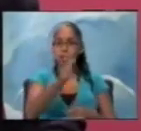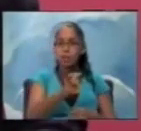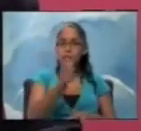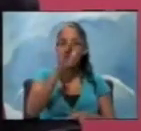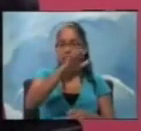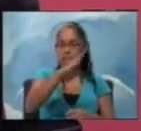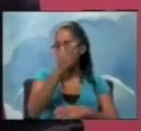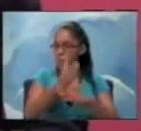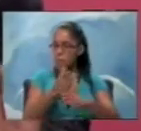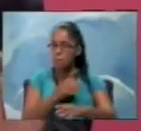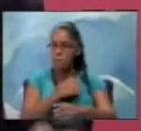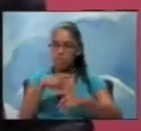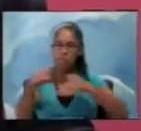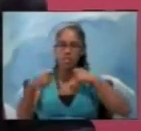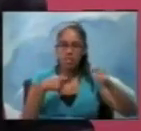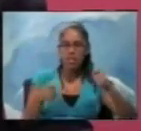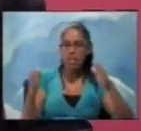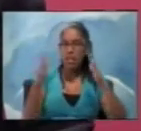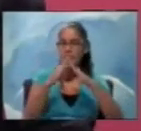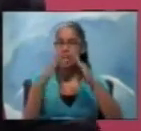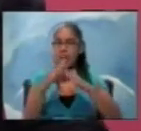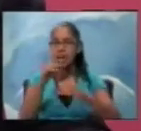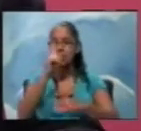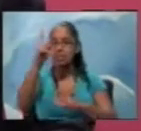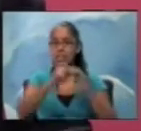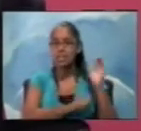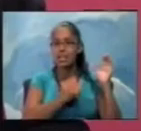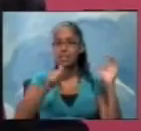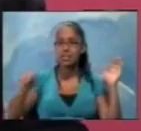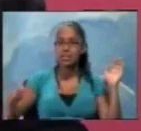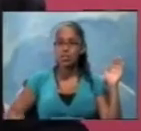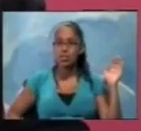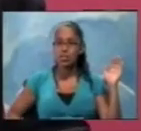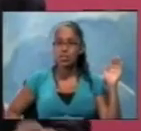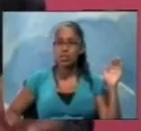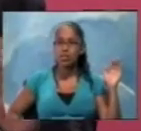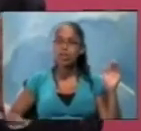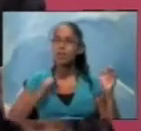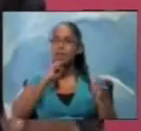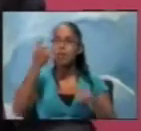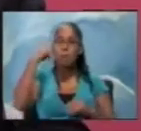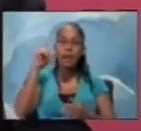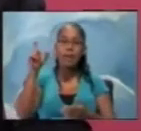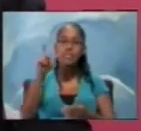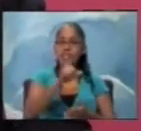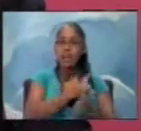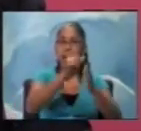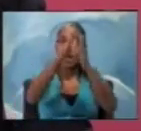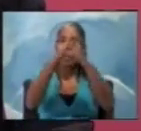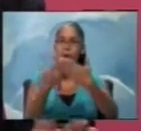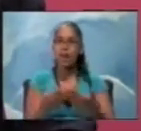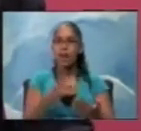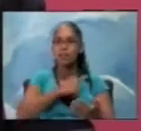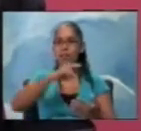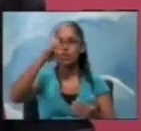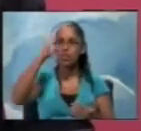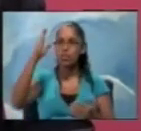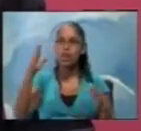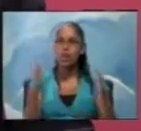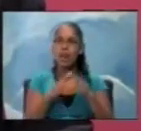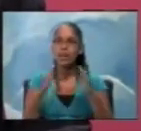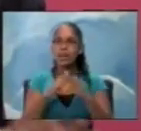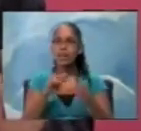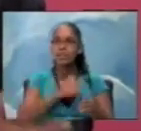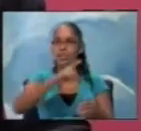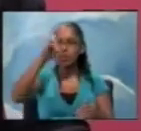en medio del comercio, en la casa del Señor. La casa del Señor es para enseñar la palabra de Dios. La casa del Señor